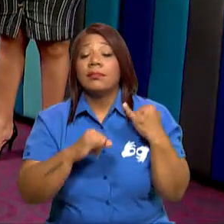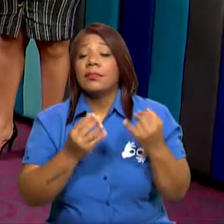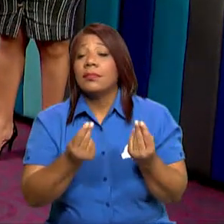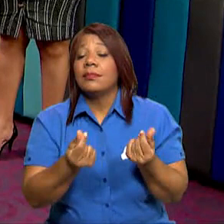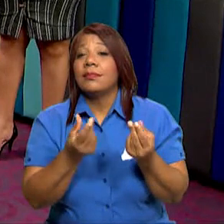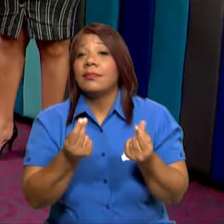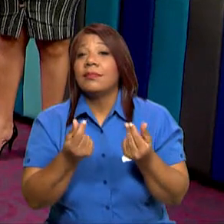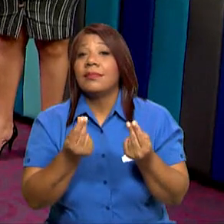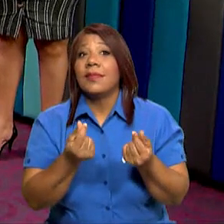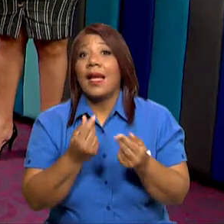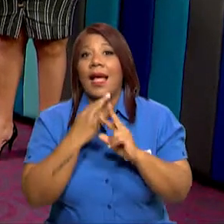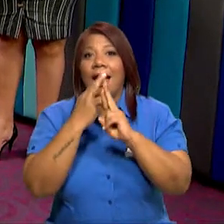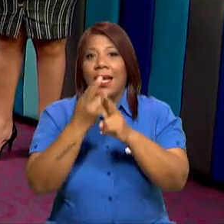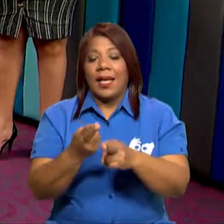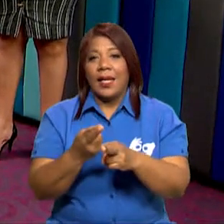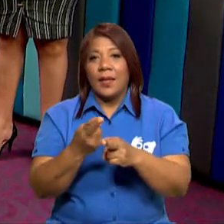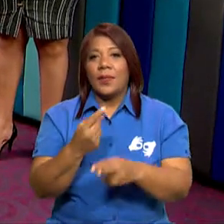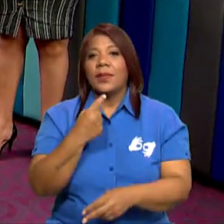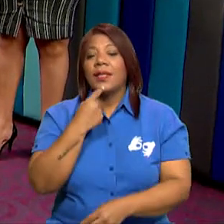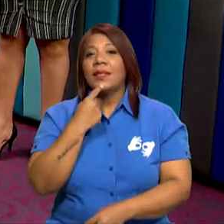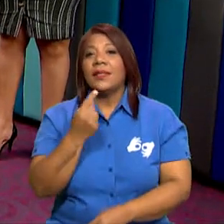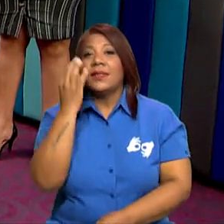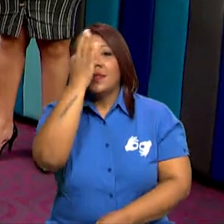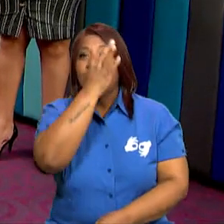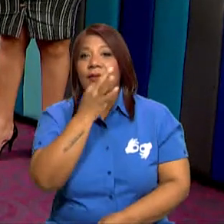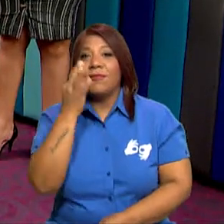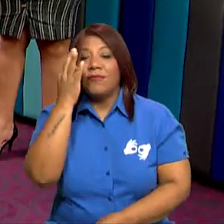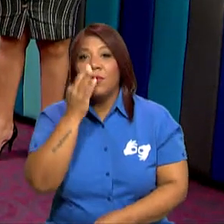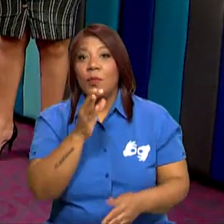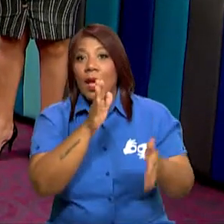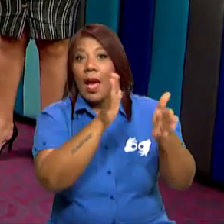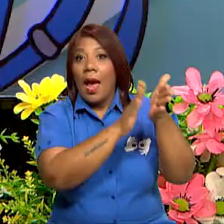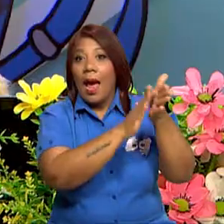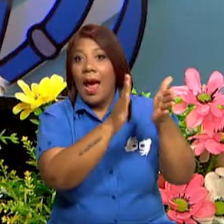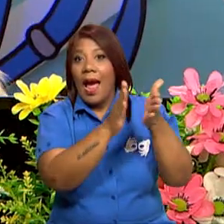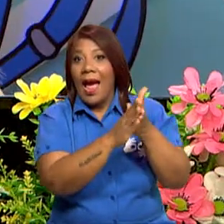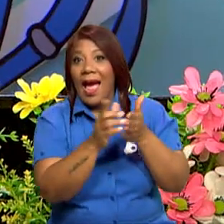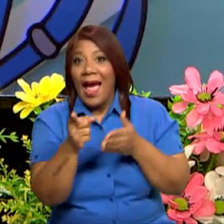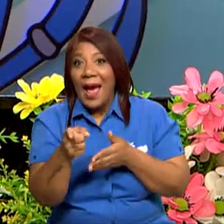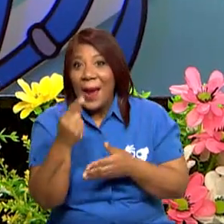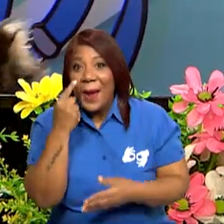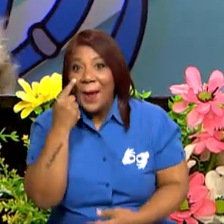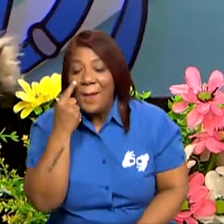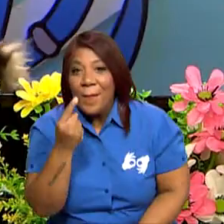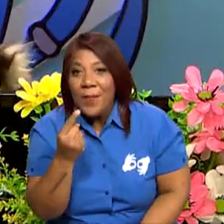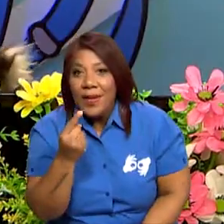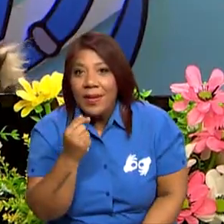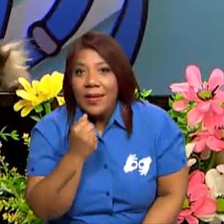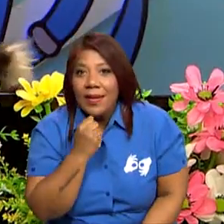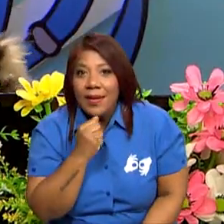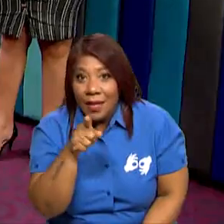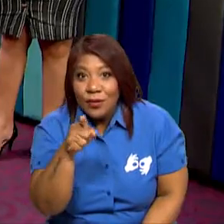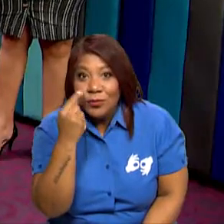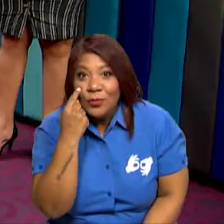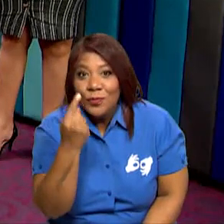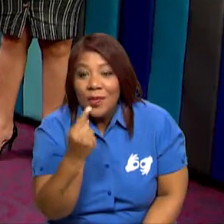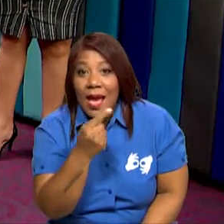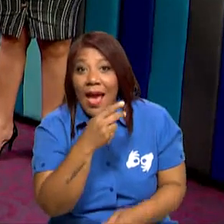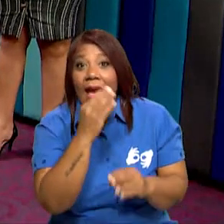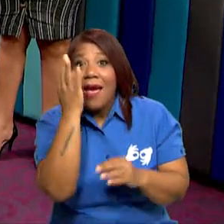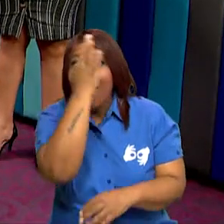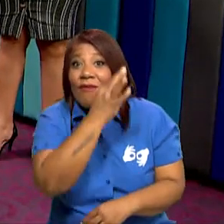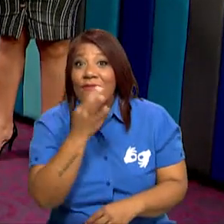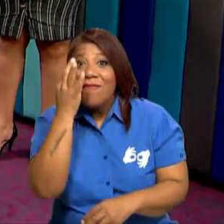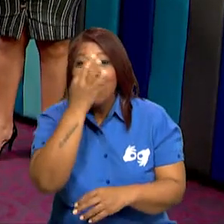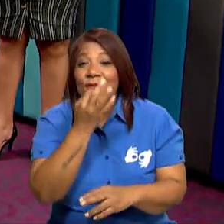que mostrarnos tus respuestas. Maestra, ¿las tienes? Es que los estaba pegando ahí abajo para que lo pudieran ver los chicos. Ah, excelente, se las quieres compartir para que